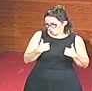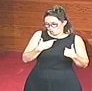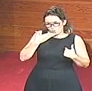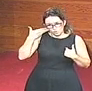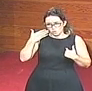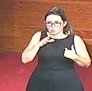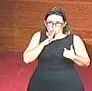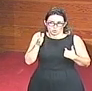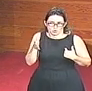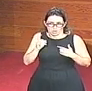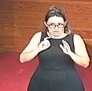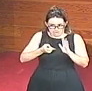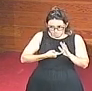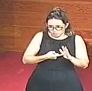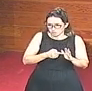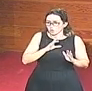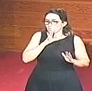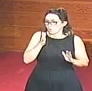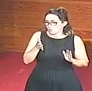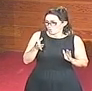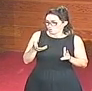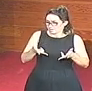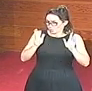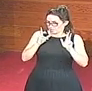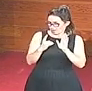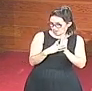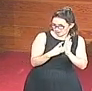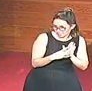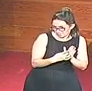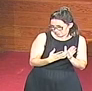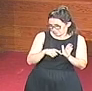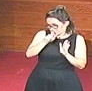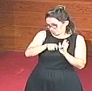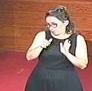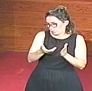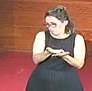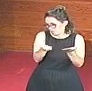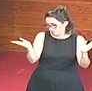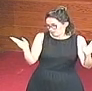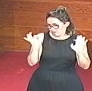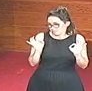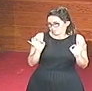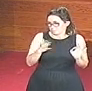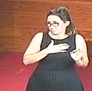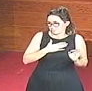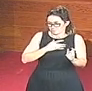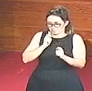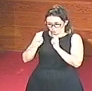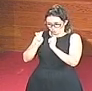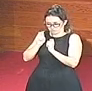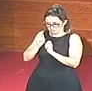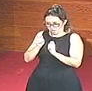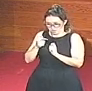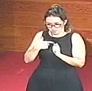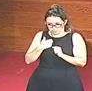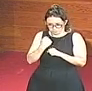¿no? Y por calidad democrática y respeto a la ciudadanía, que es a la que nosotros como periodistas nos